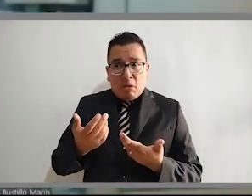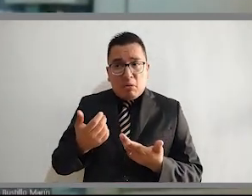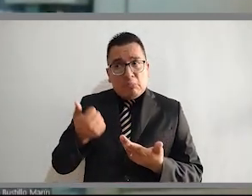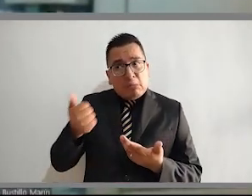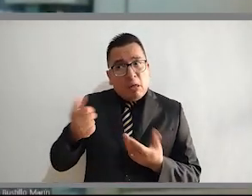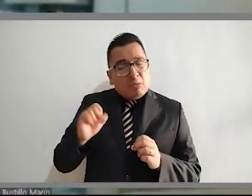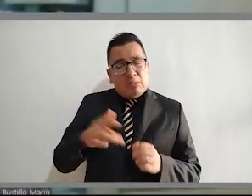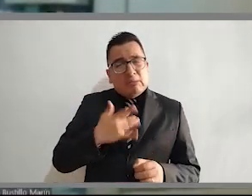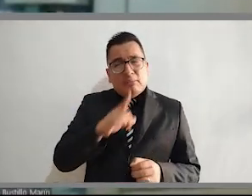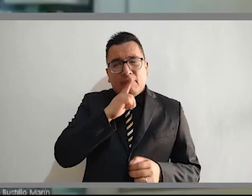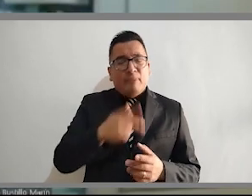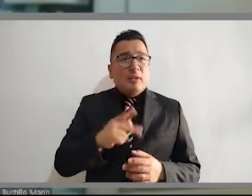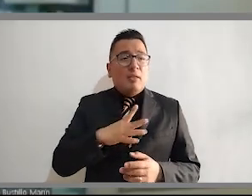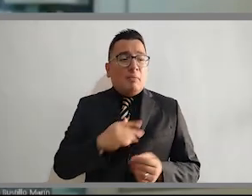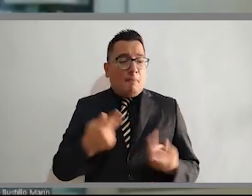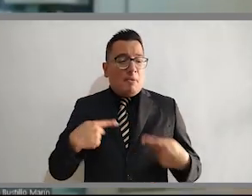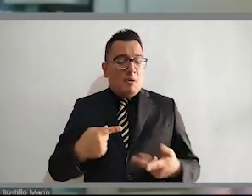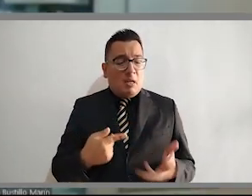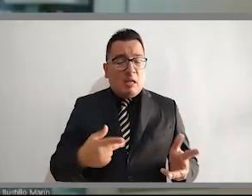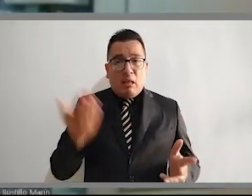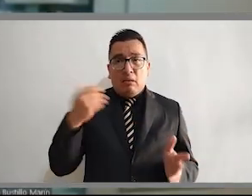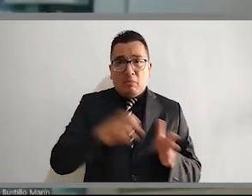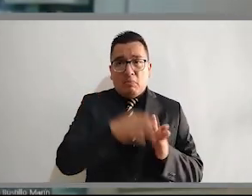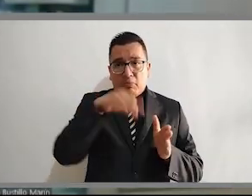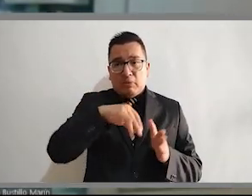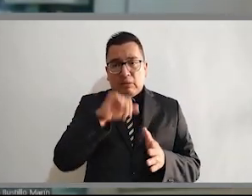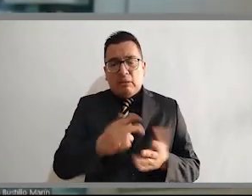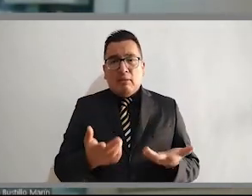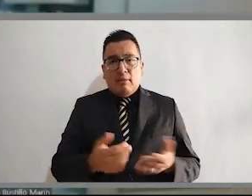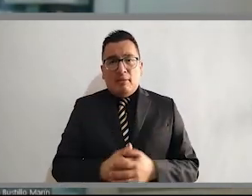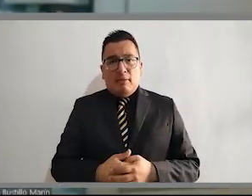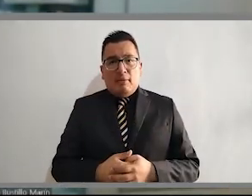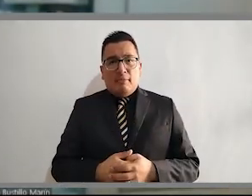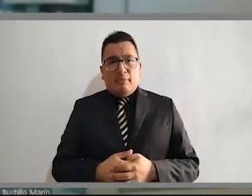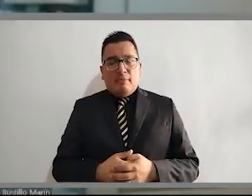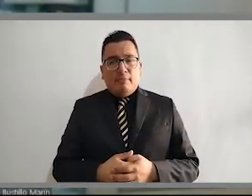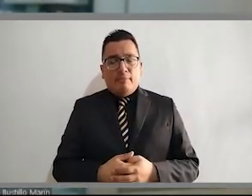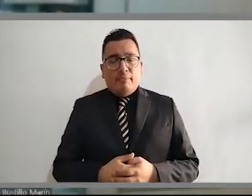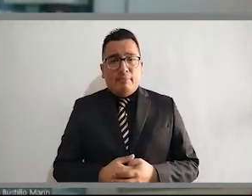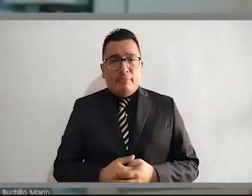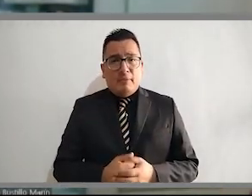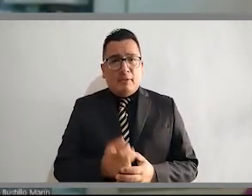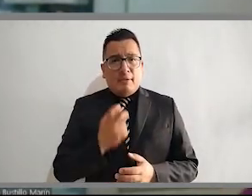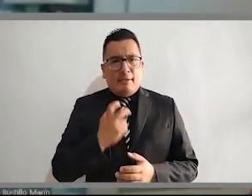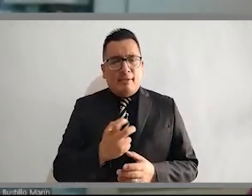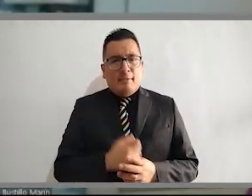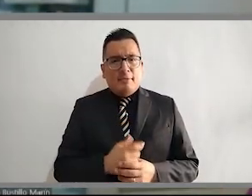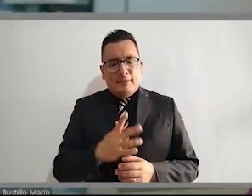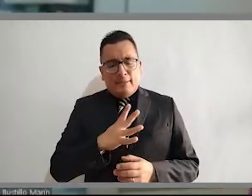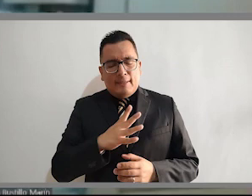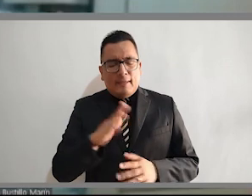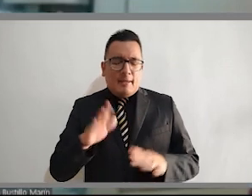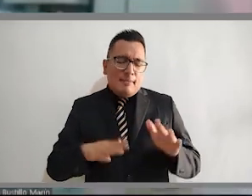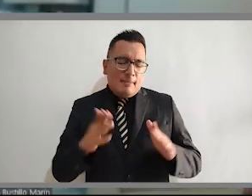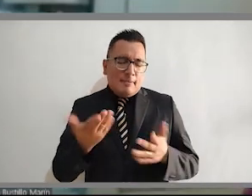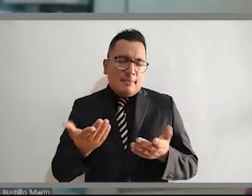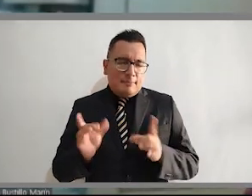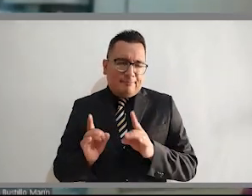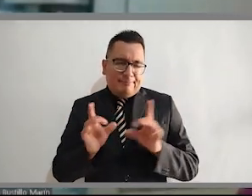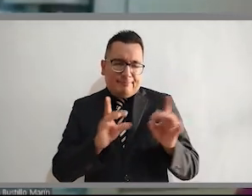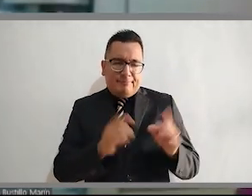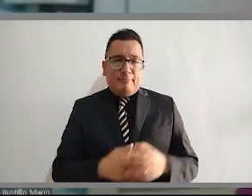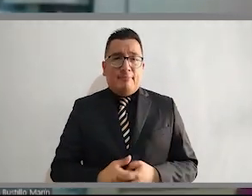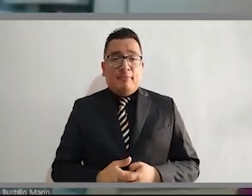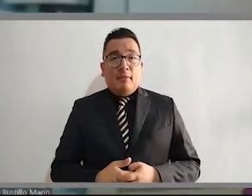contra, no dijeron, pero es que quien la violenta es una persona que sí fue electa por elección popular. Entonces ahí también hay otros